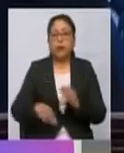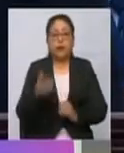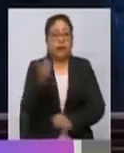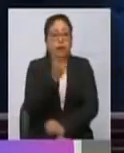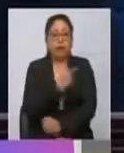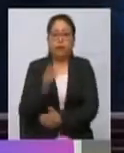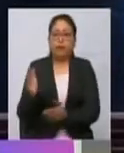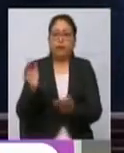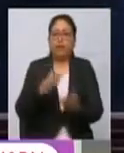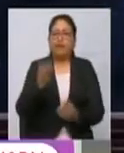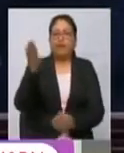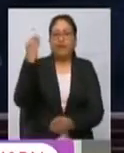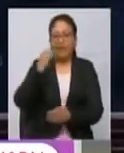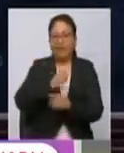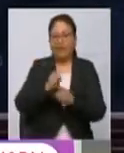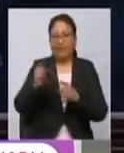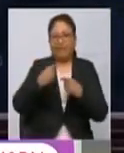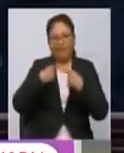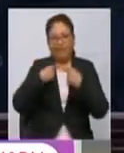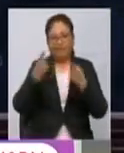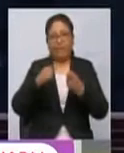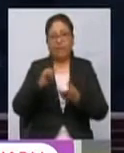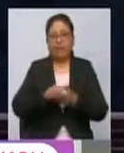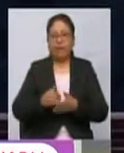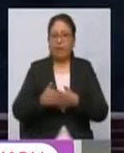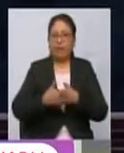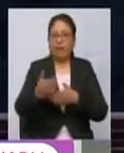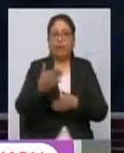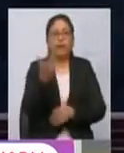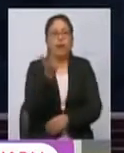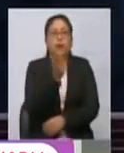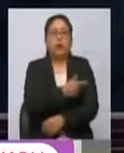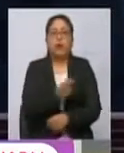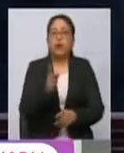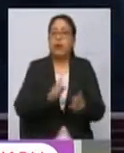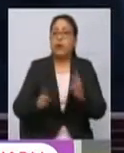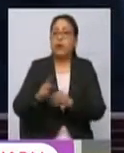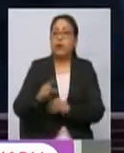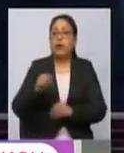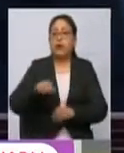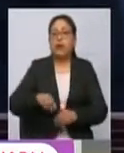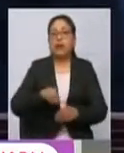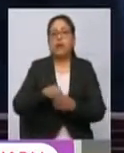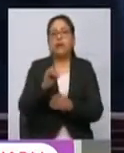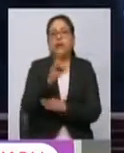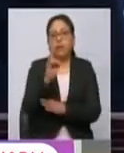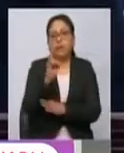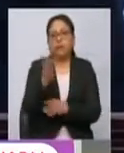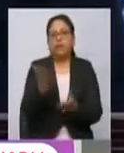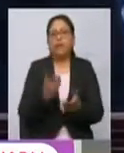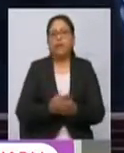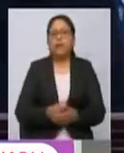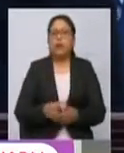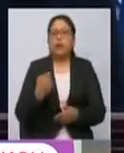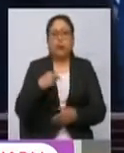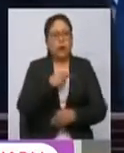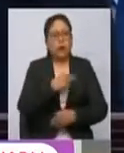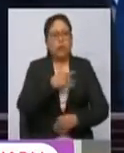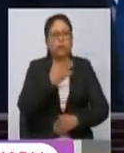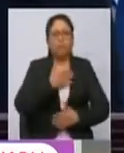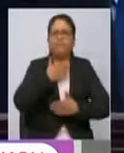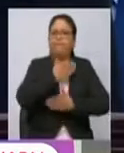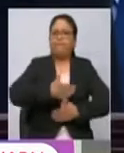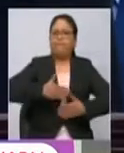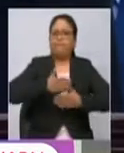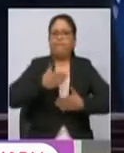hablado la anterior semana para vacunar al pueblo boliviano. Por supuesto que estamos contentos que